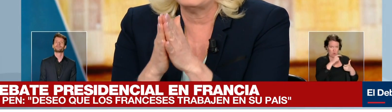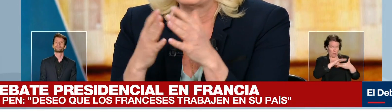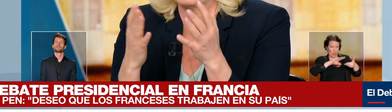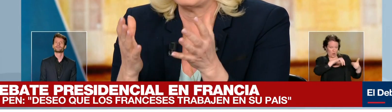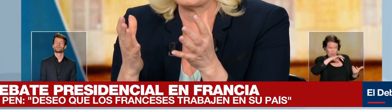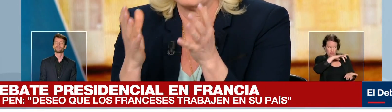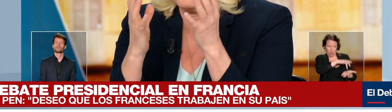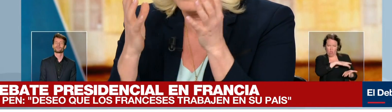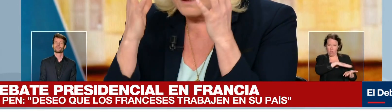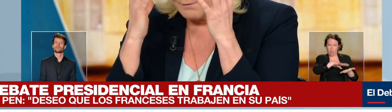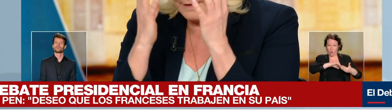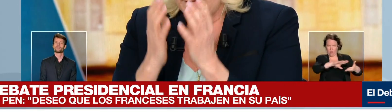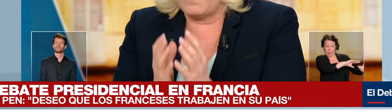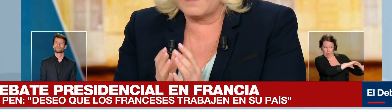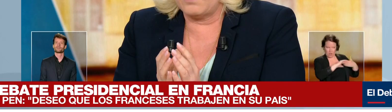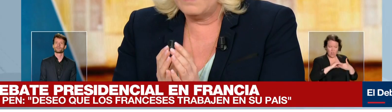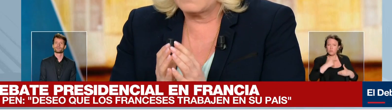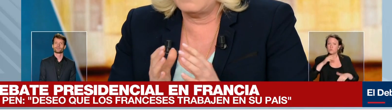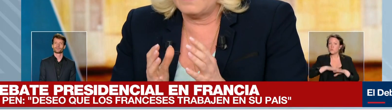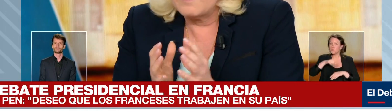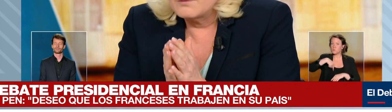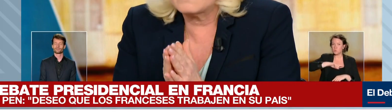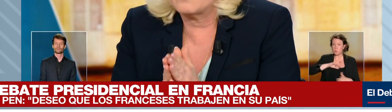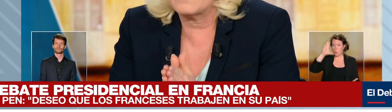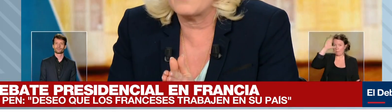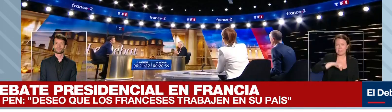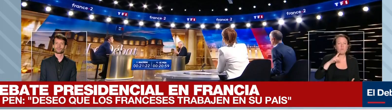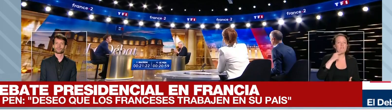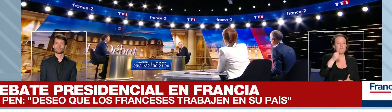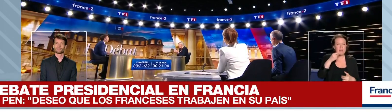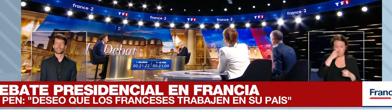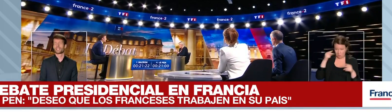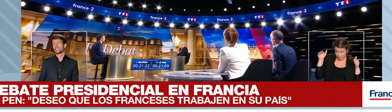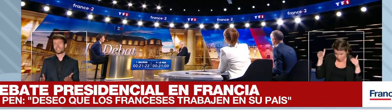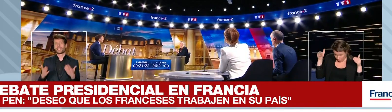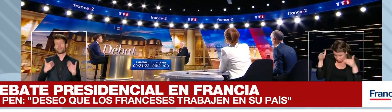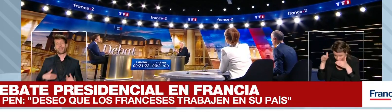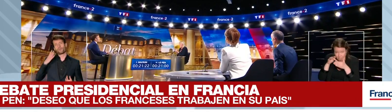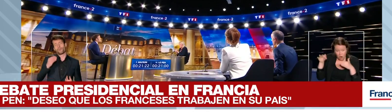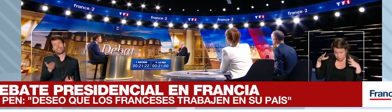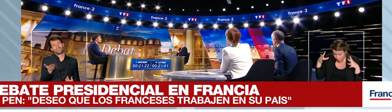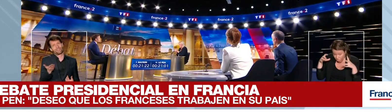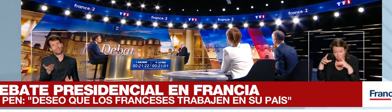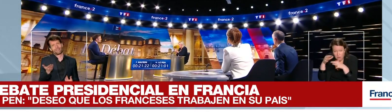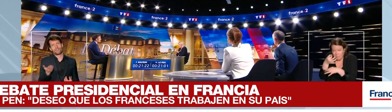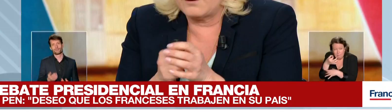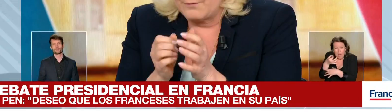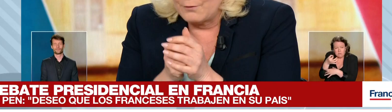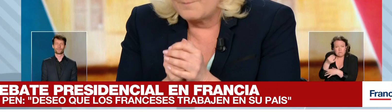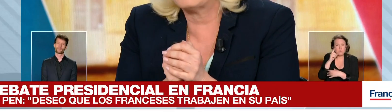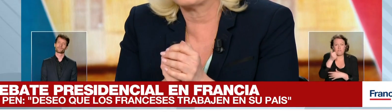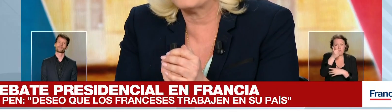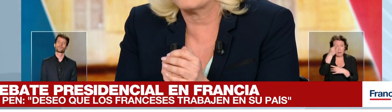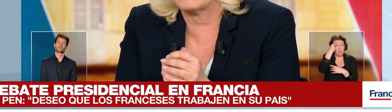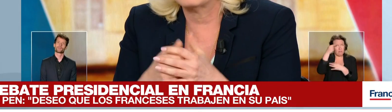países vecinos. No hemos hablado de nada de eso. ¿Por qué? Porque usted tiene una visión que adelgaza a Francia.